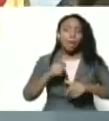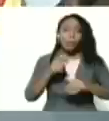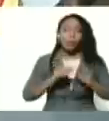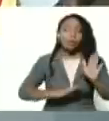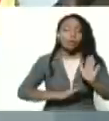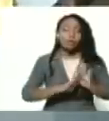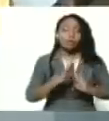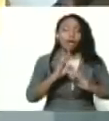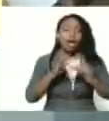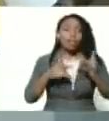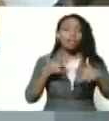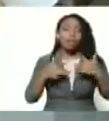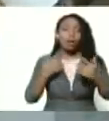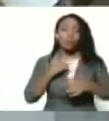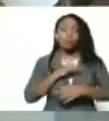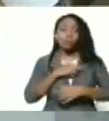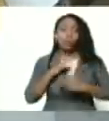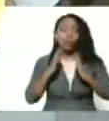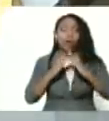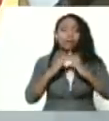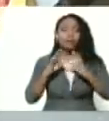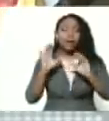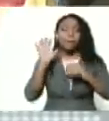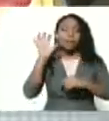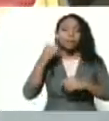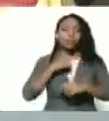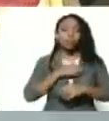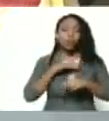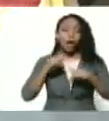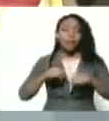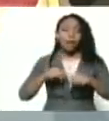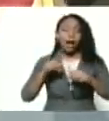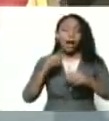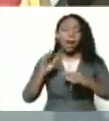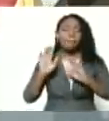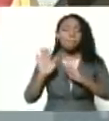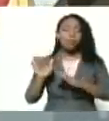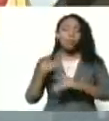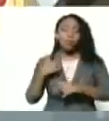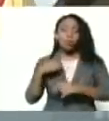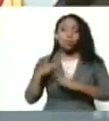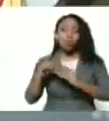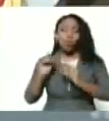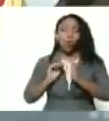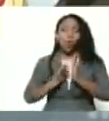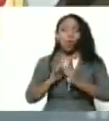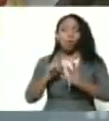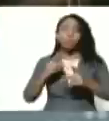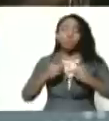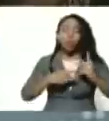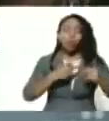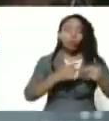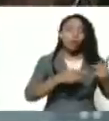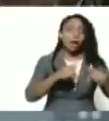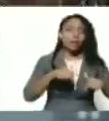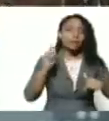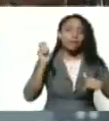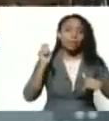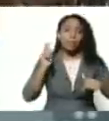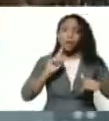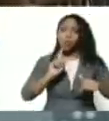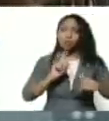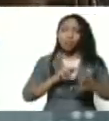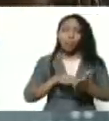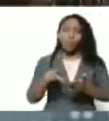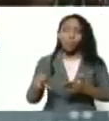actividad. Nosotros como Hogares de la Patria aquí estamos apoyándolo a él y a todos los productores de Charallave para que no caigan,